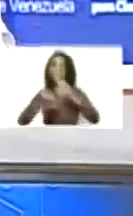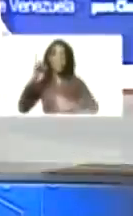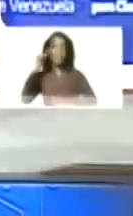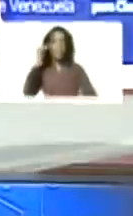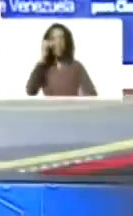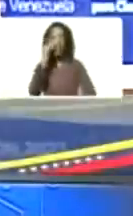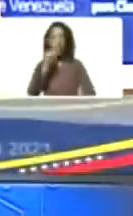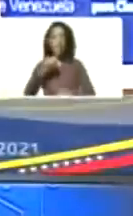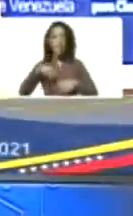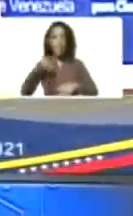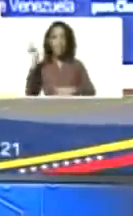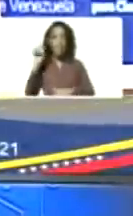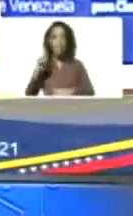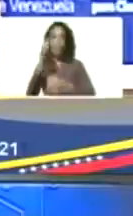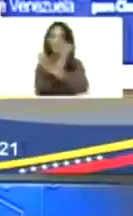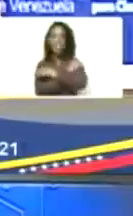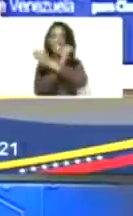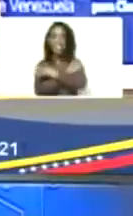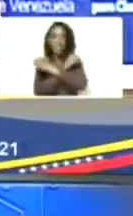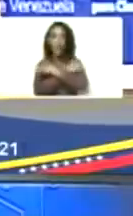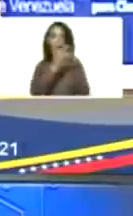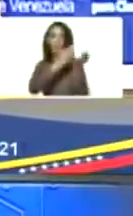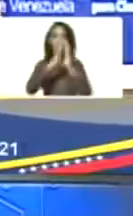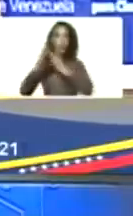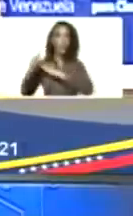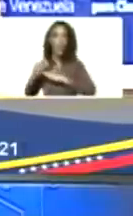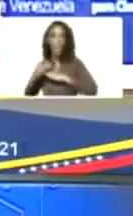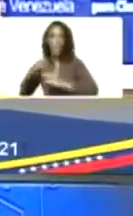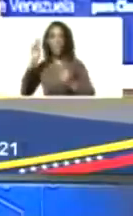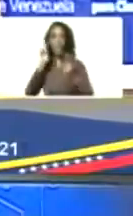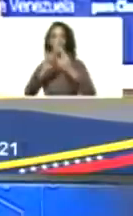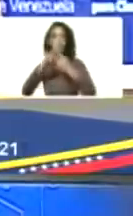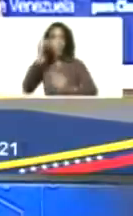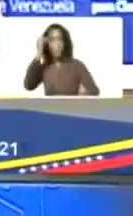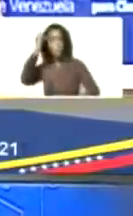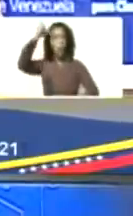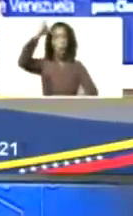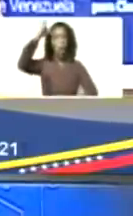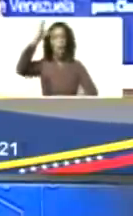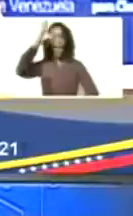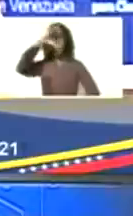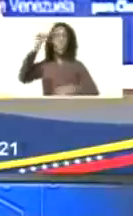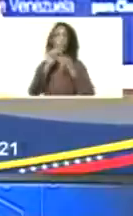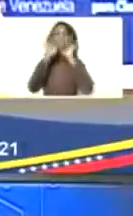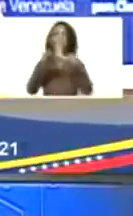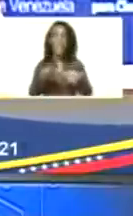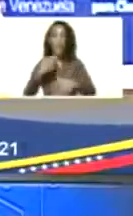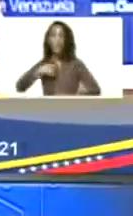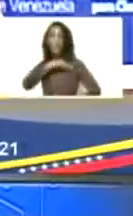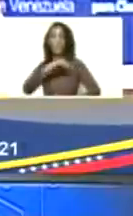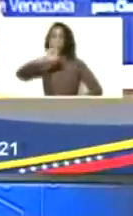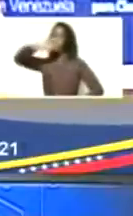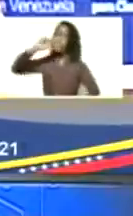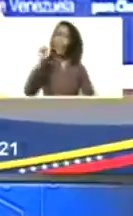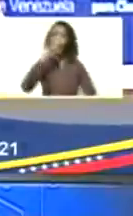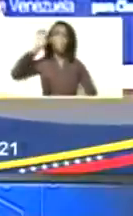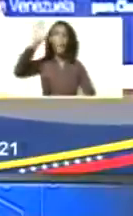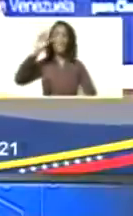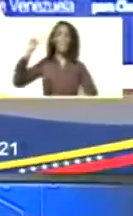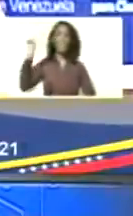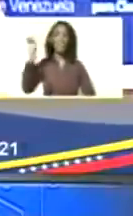Venezuela. Felicidad a la comunidad del conocimiento. Que Dios bendiga nuestra amada patria